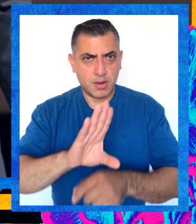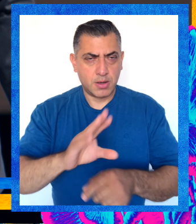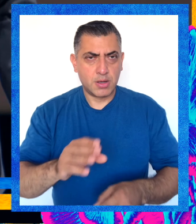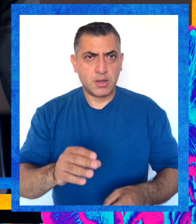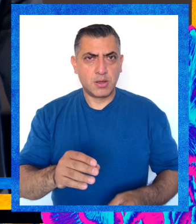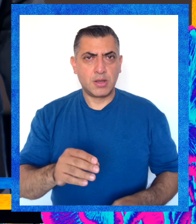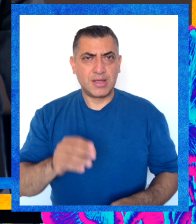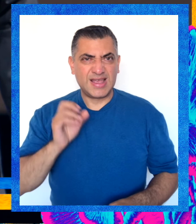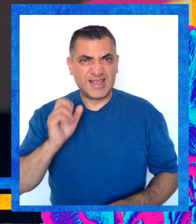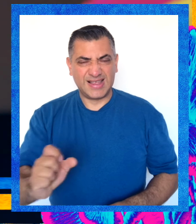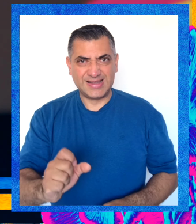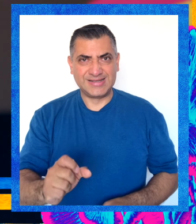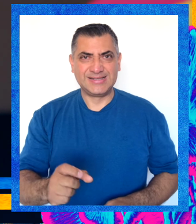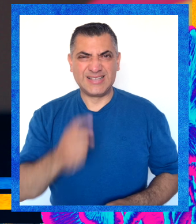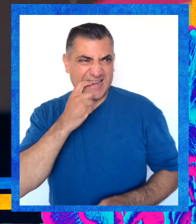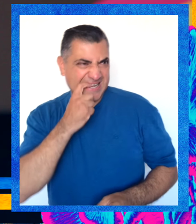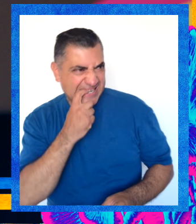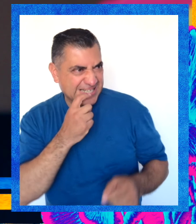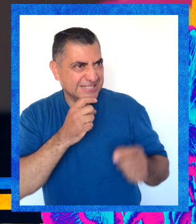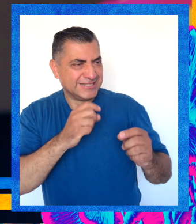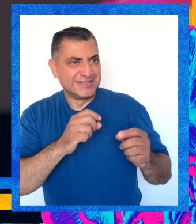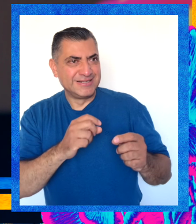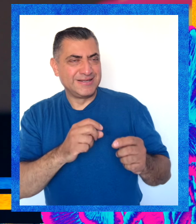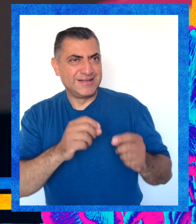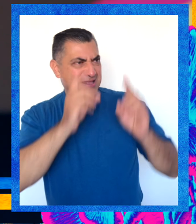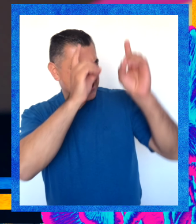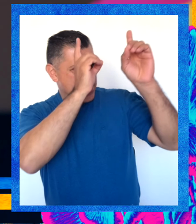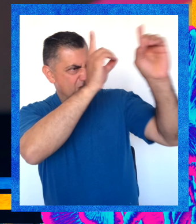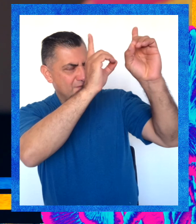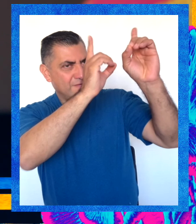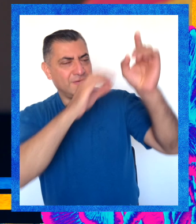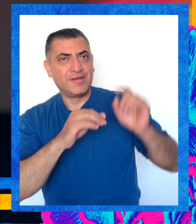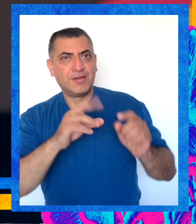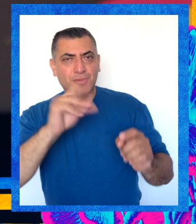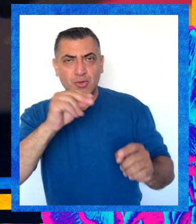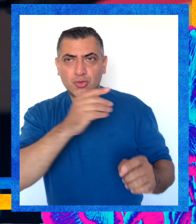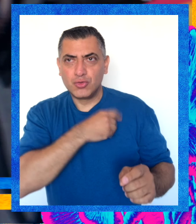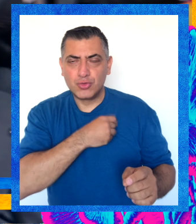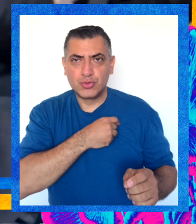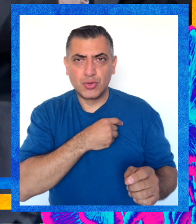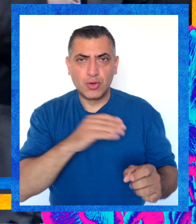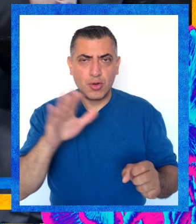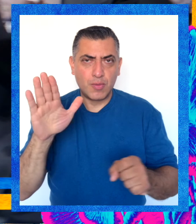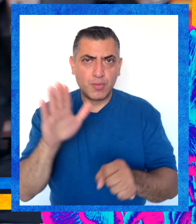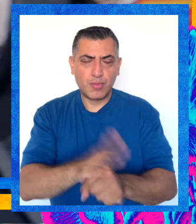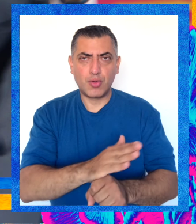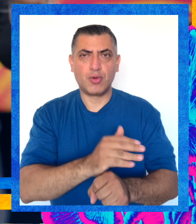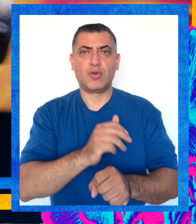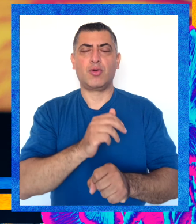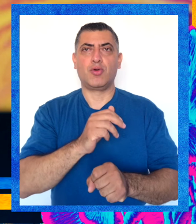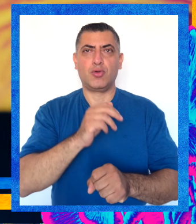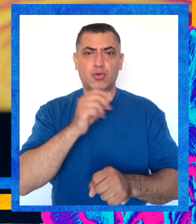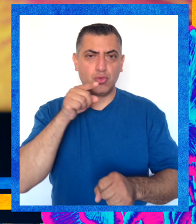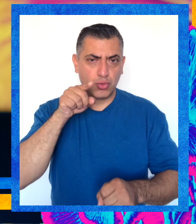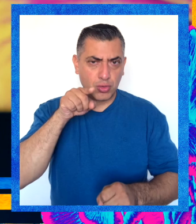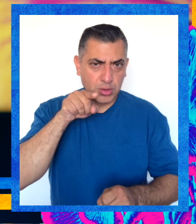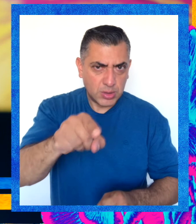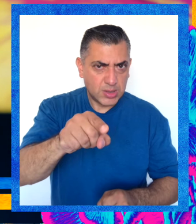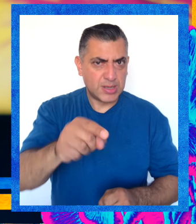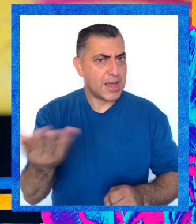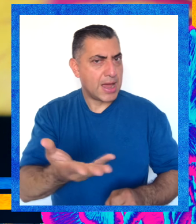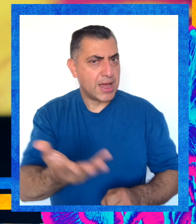celo divino por relacionarse contigo y entrar en tu mundo no se basa absolutamente en nada de lo que tú